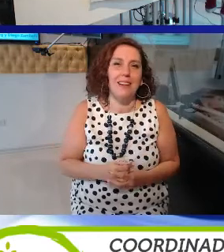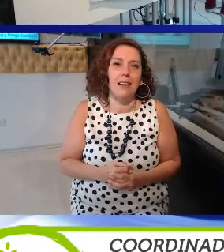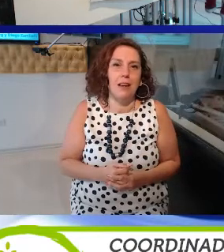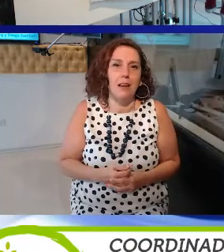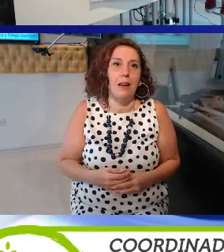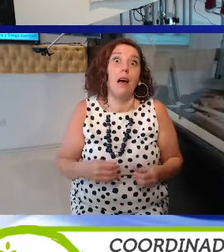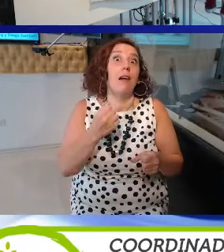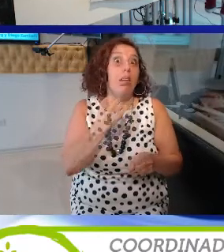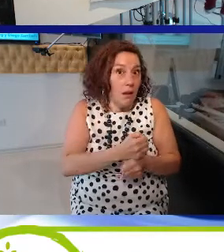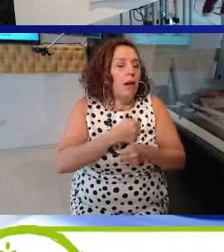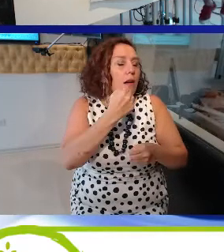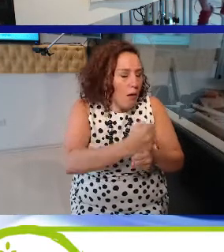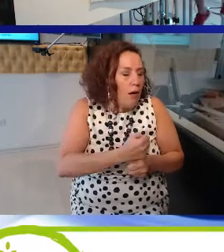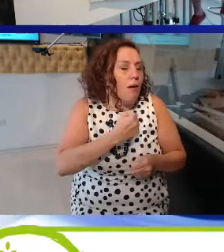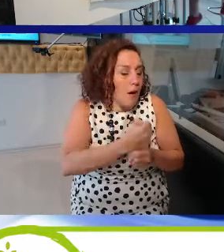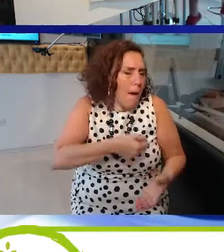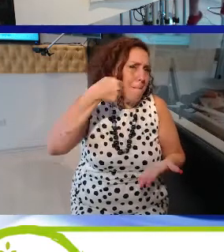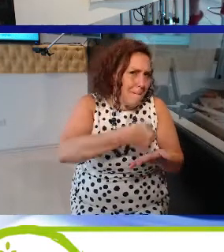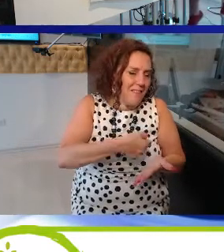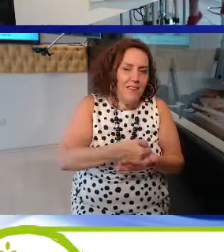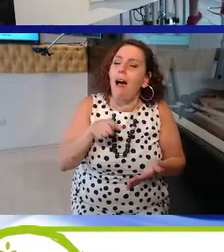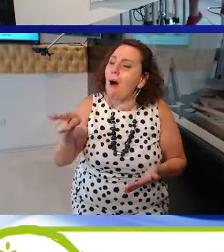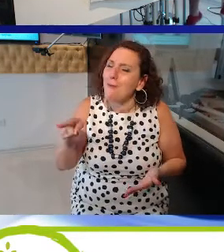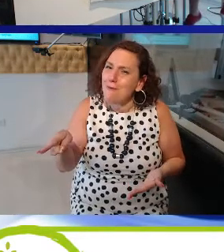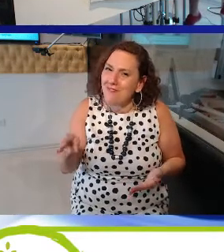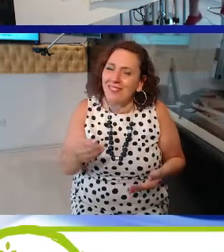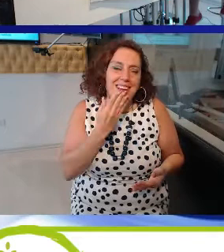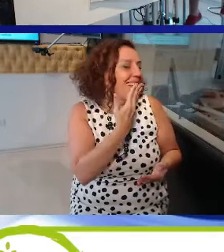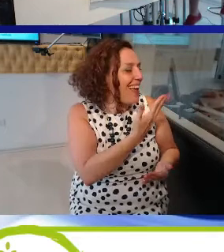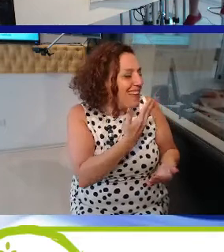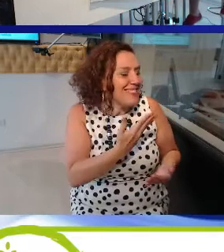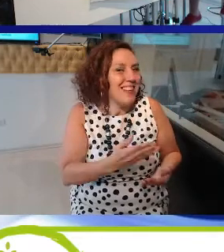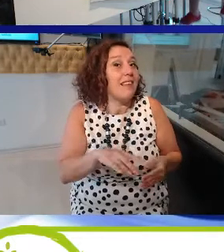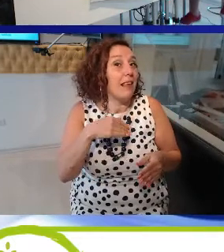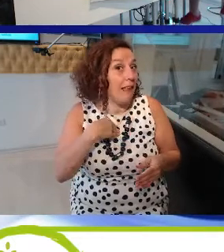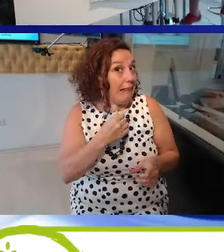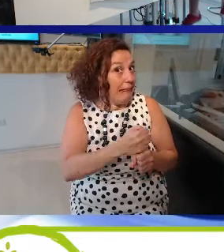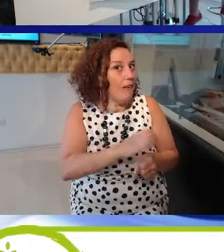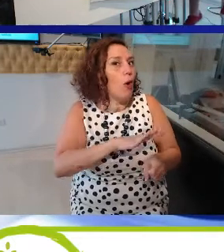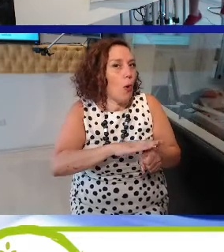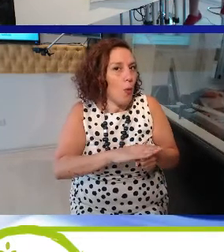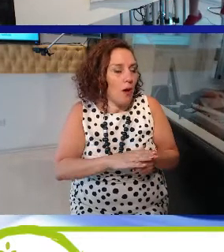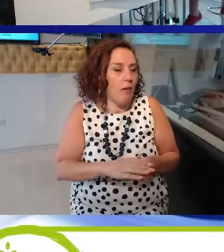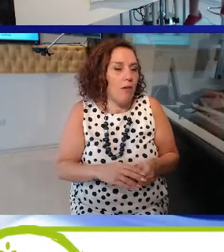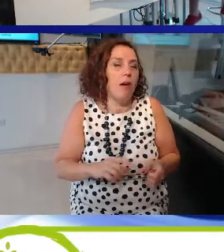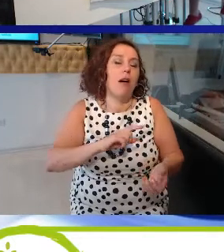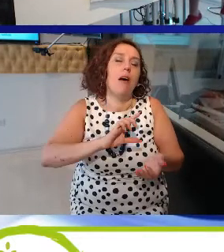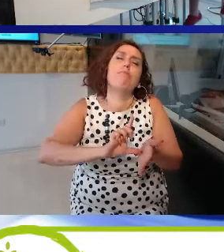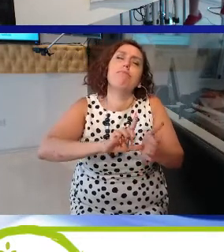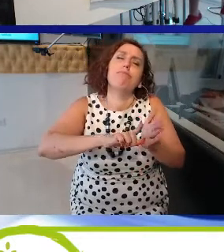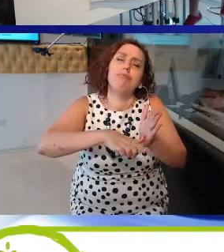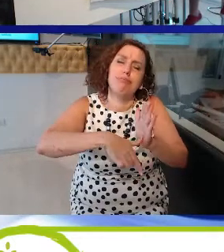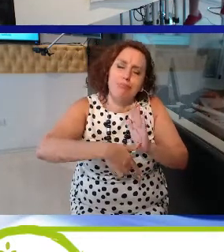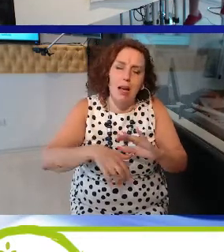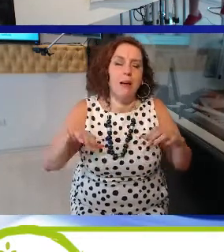un trabajo duro interpretar. A ustedes por la invitación. Es un trabajo duro, nuevo, y lleva mucho tiempo de práctica,